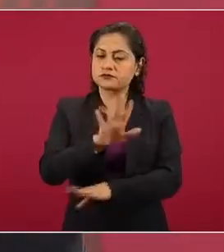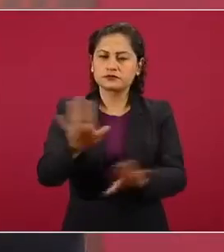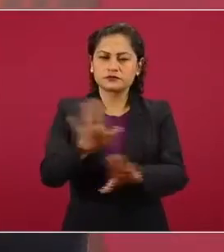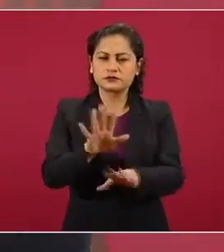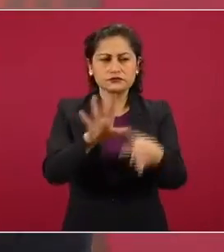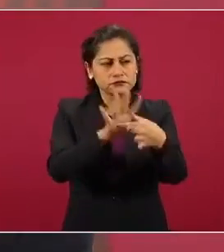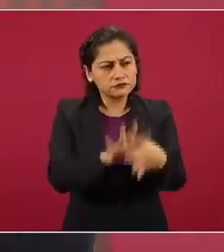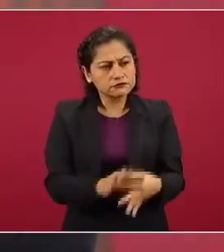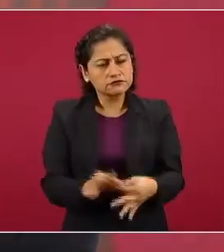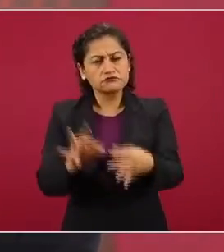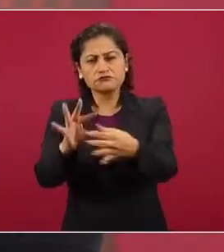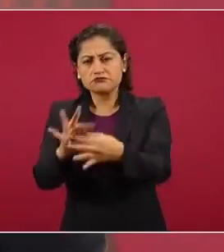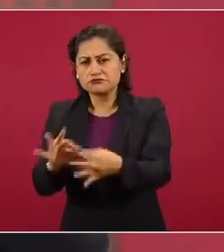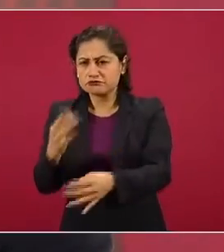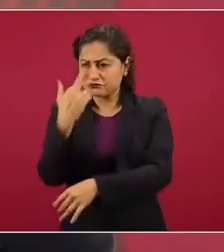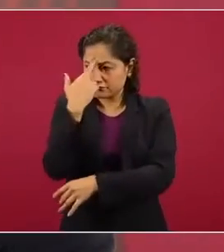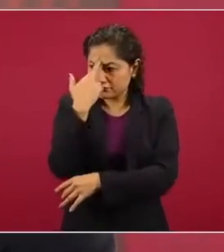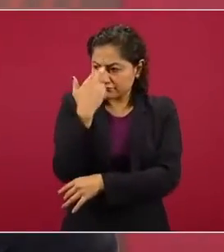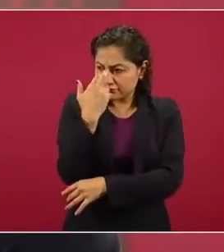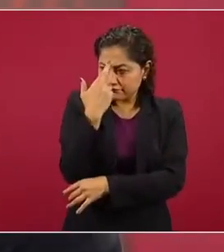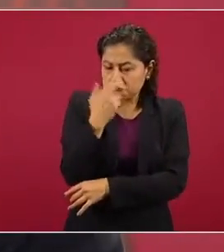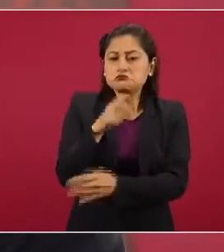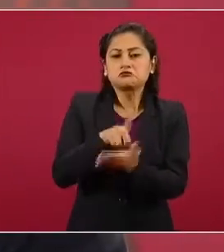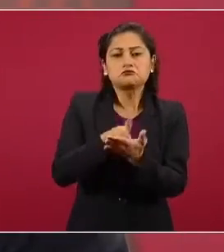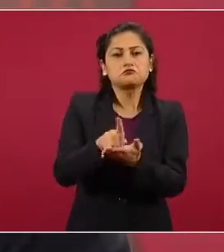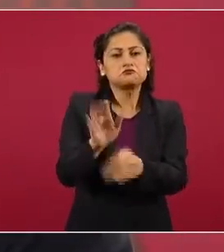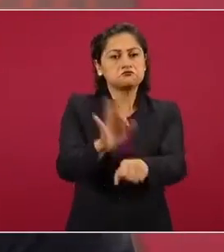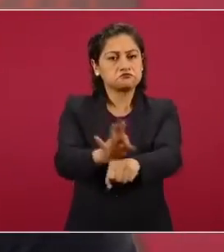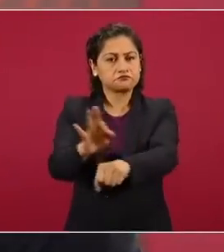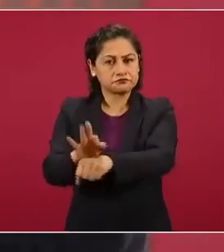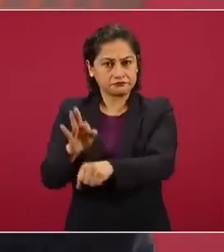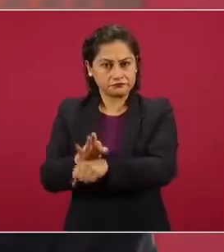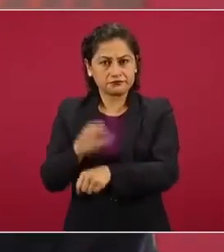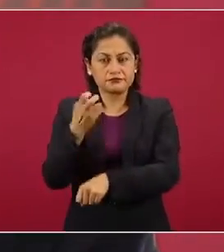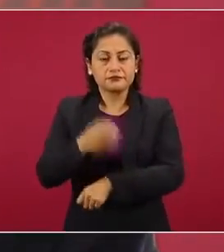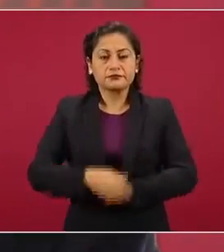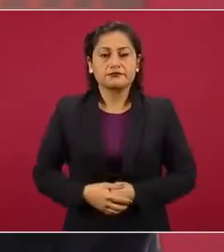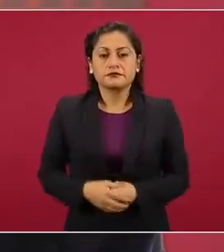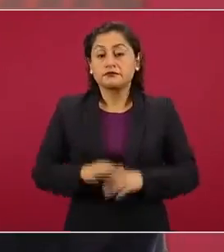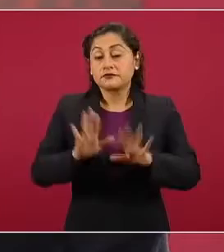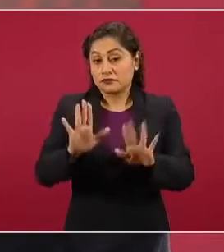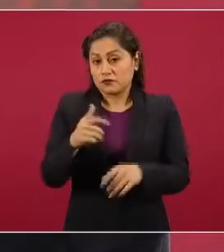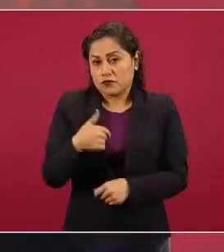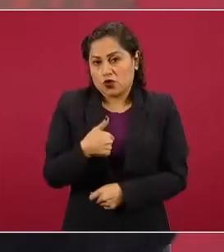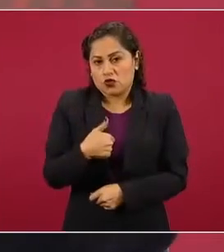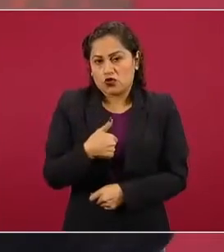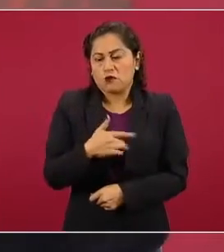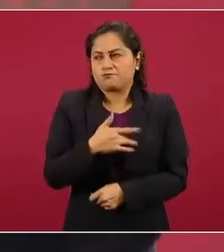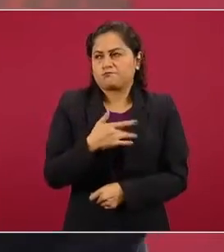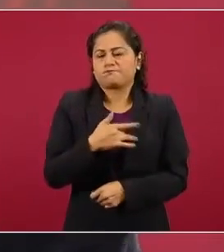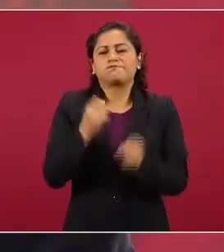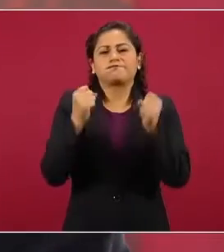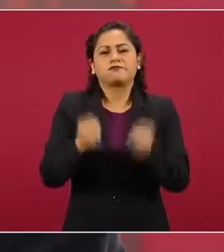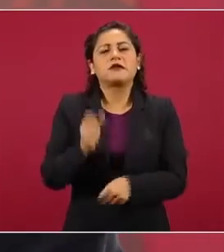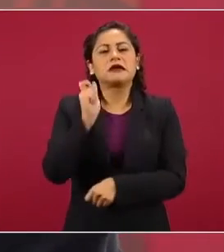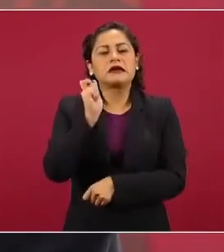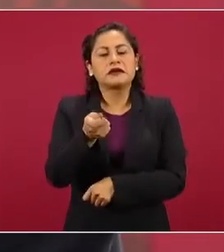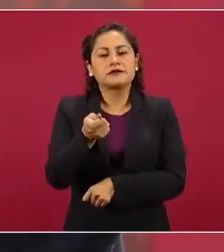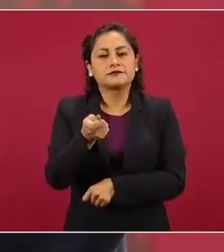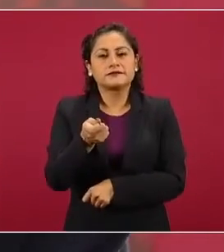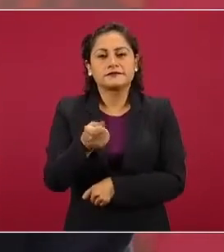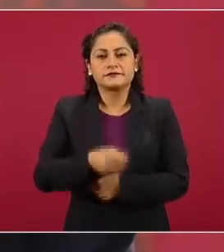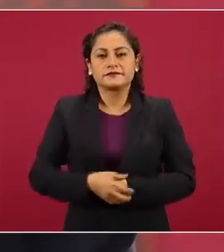Entonces, yo estoy seguro que si tenemos como